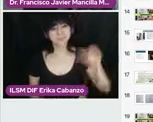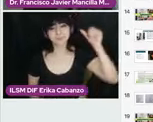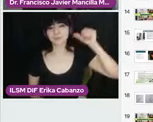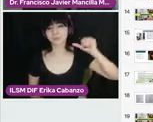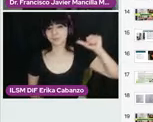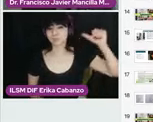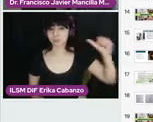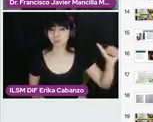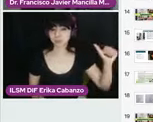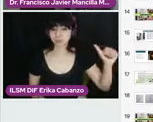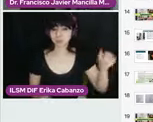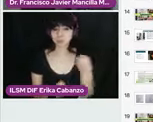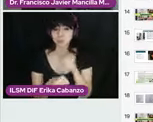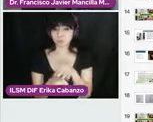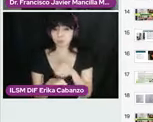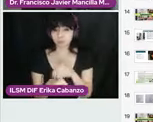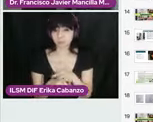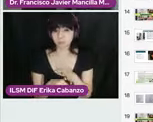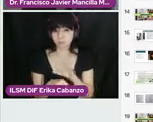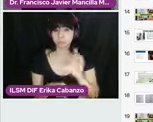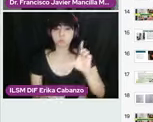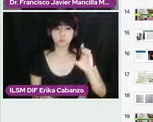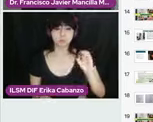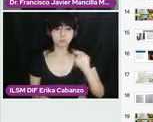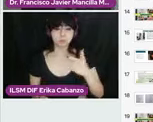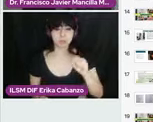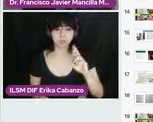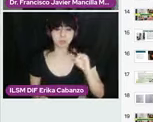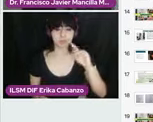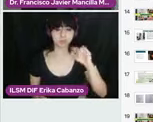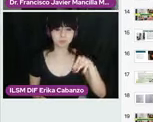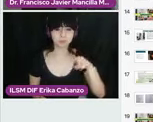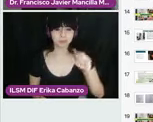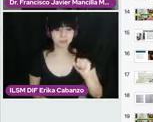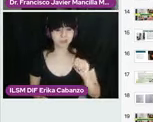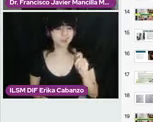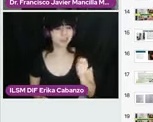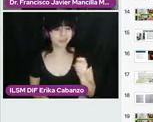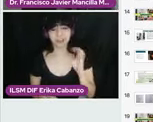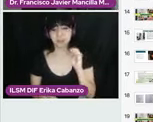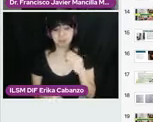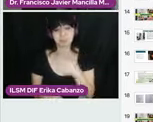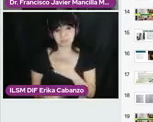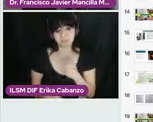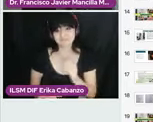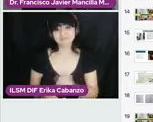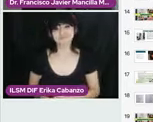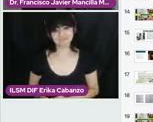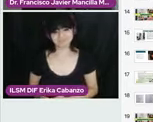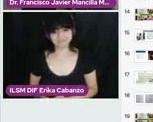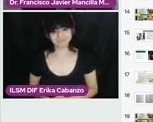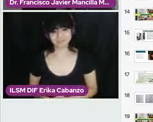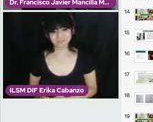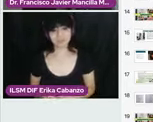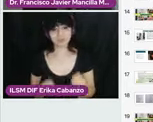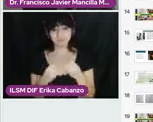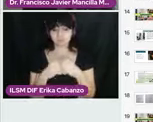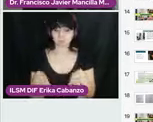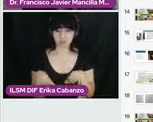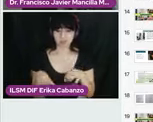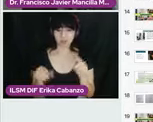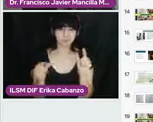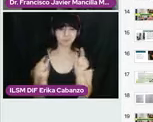son números con base logarítmica, donde 0 es muy bueno, ¿sí? Entonces, la pérdida leve va de 20 a